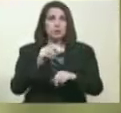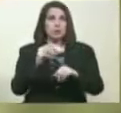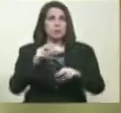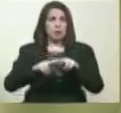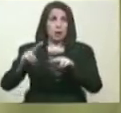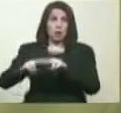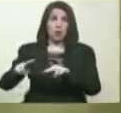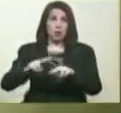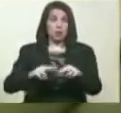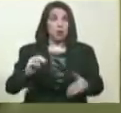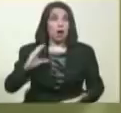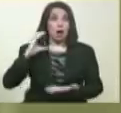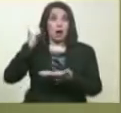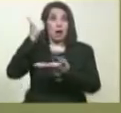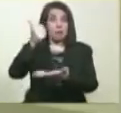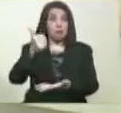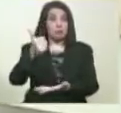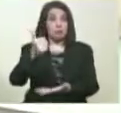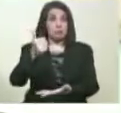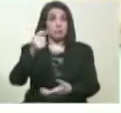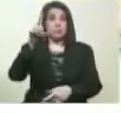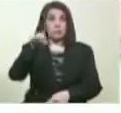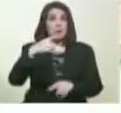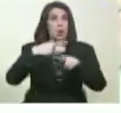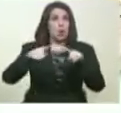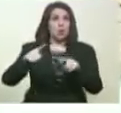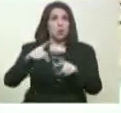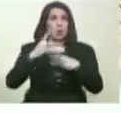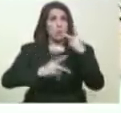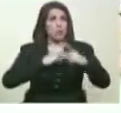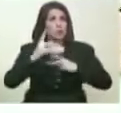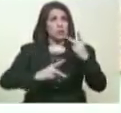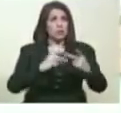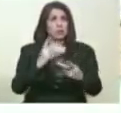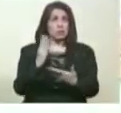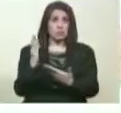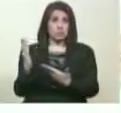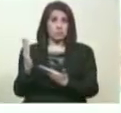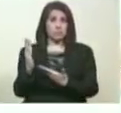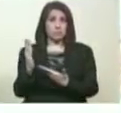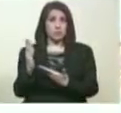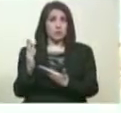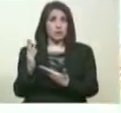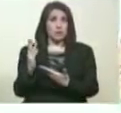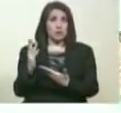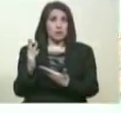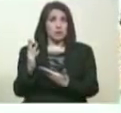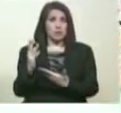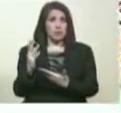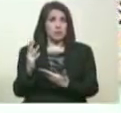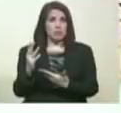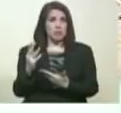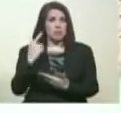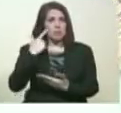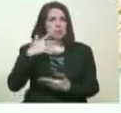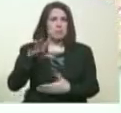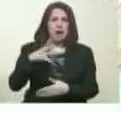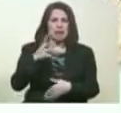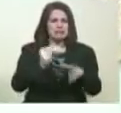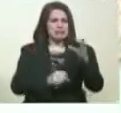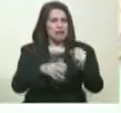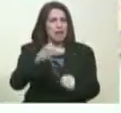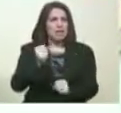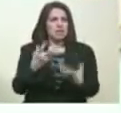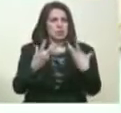niñas. Nosotros tenemos también otro producto, que es el Lactobisoy. Uh-huh. Y el Lactobisoy lo tenemos con sabor a